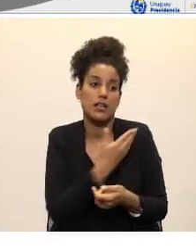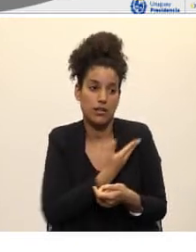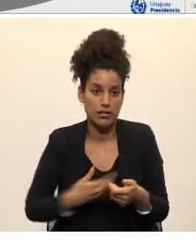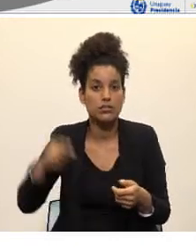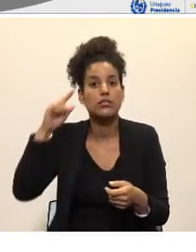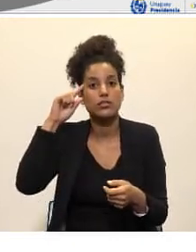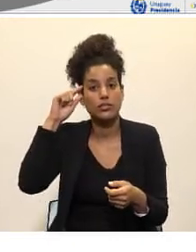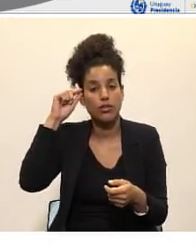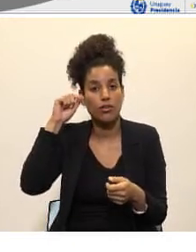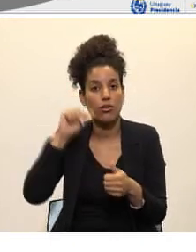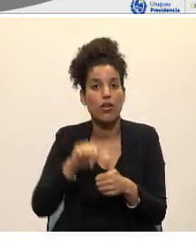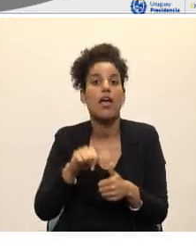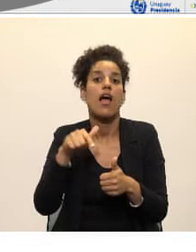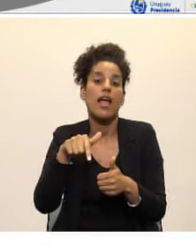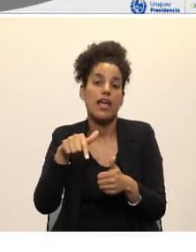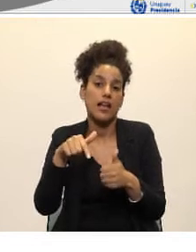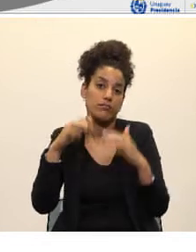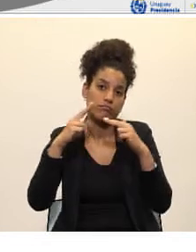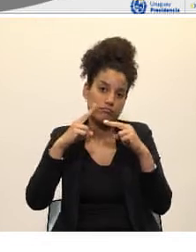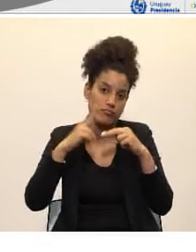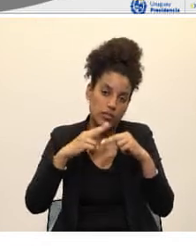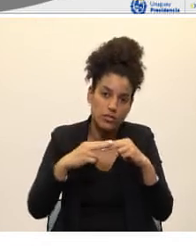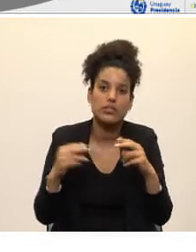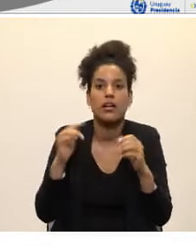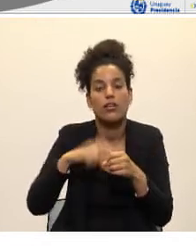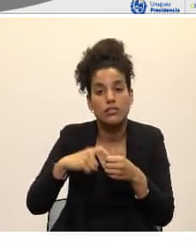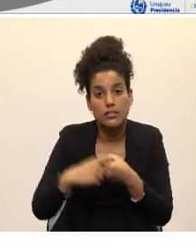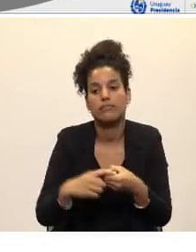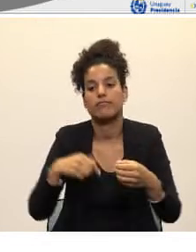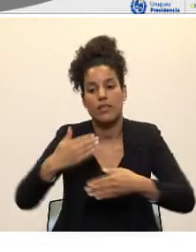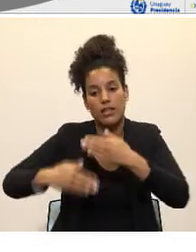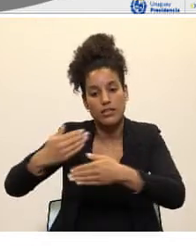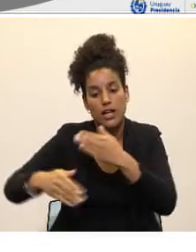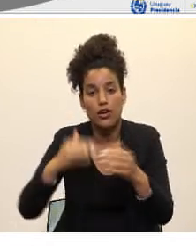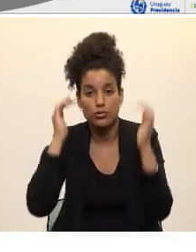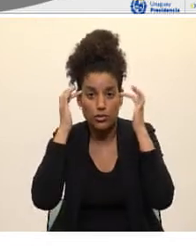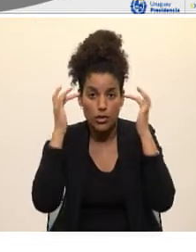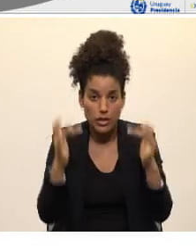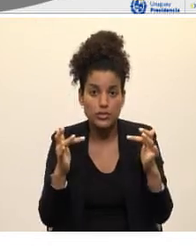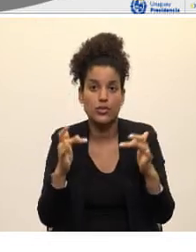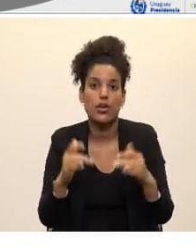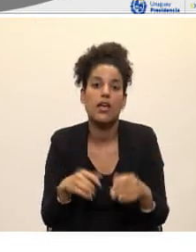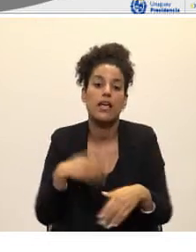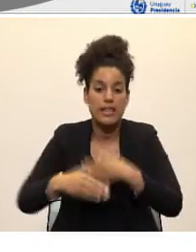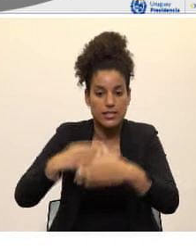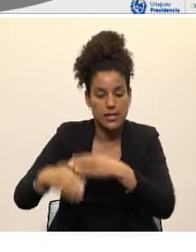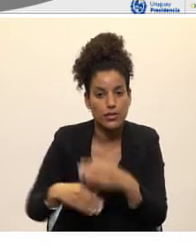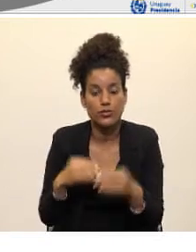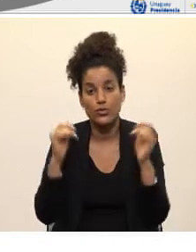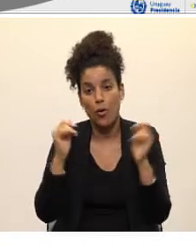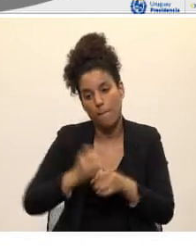gobernanza, infraestructura y conectividad, desarrollo curricular, recursos humanos y desarrollo profesional